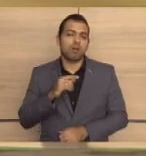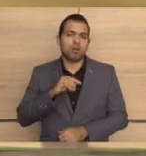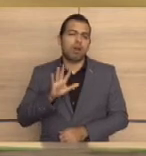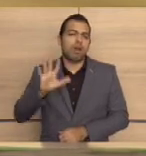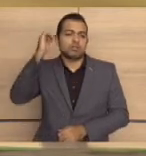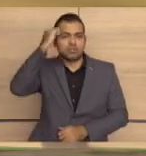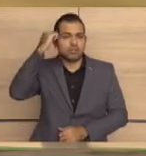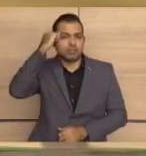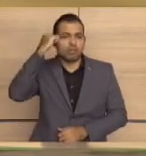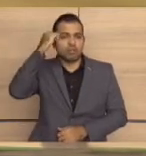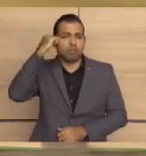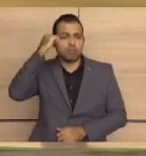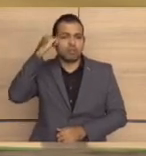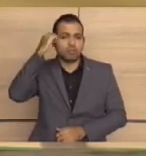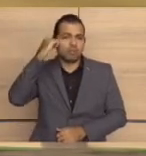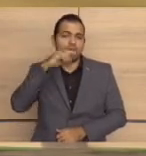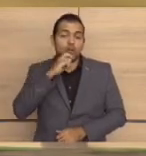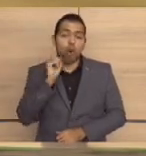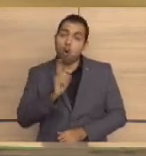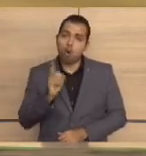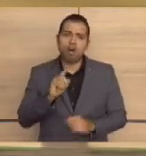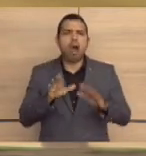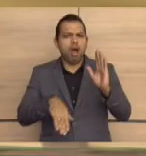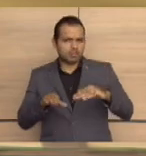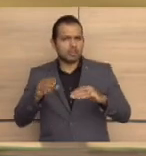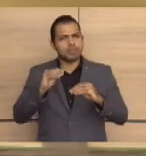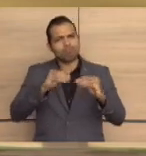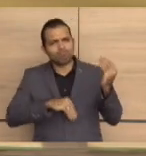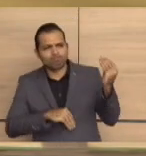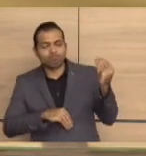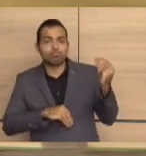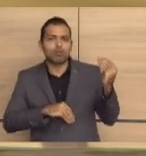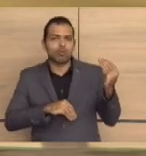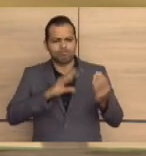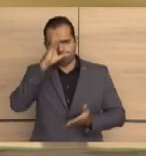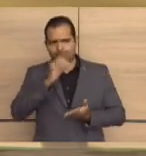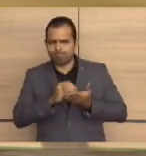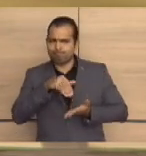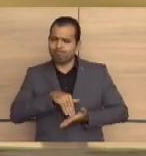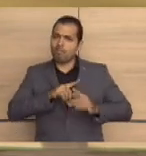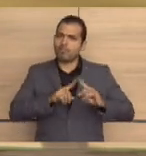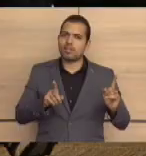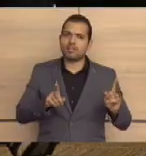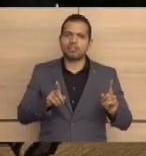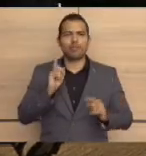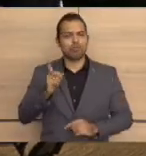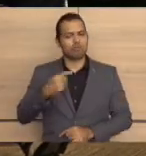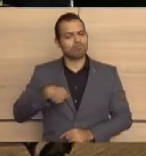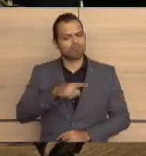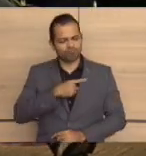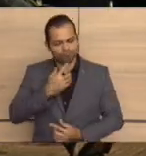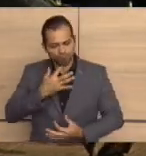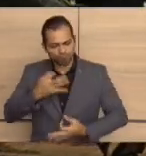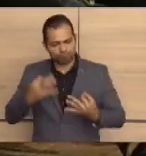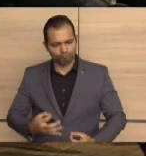algo está sucediendo, pero cada vez veo más maestros comprometidos. Me voy con la satisfacción del deber cumplido,